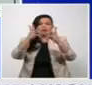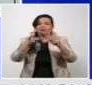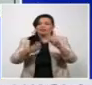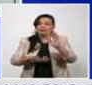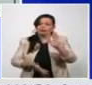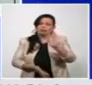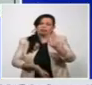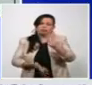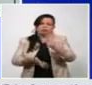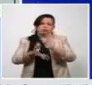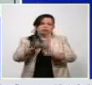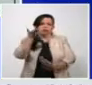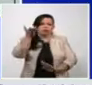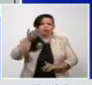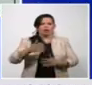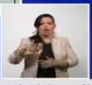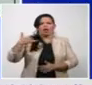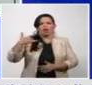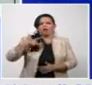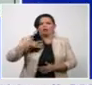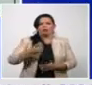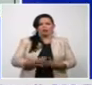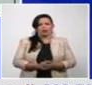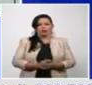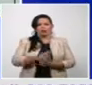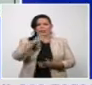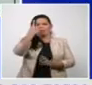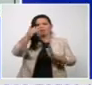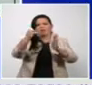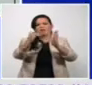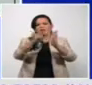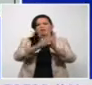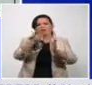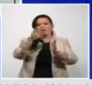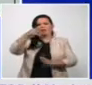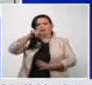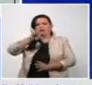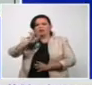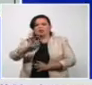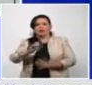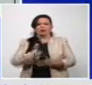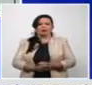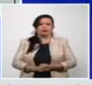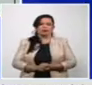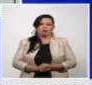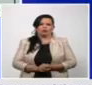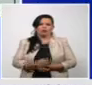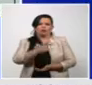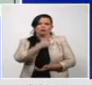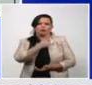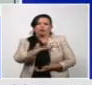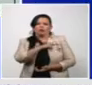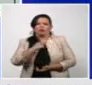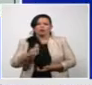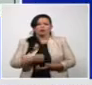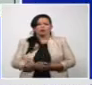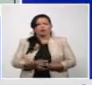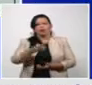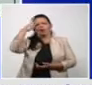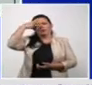en Argentina de 1.017 por millón, Suiza 1.029, así, México